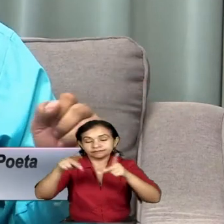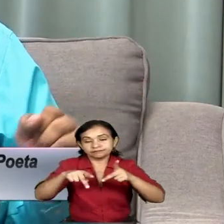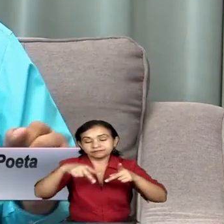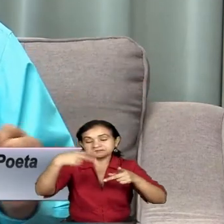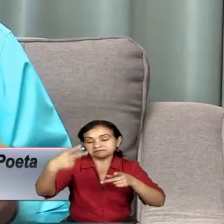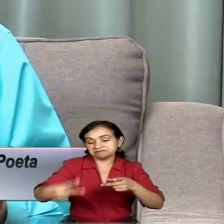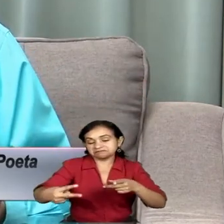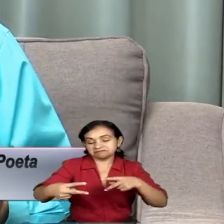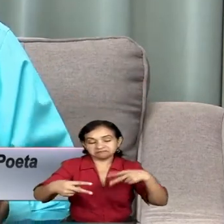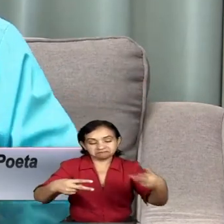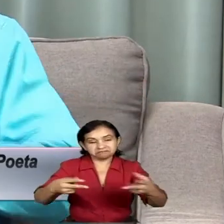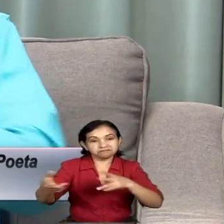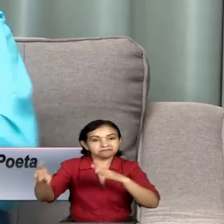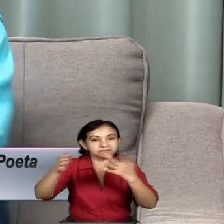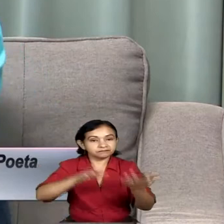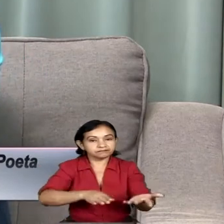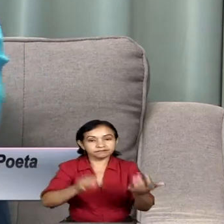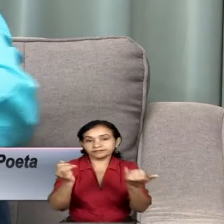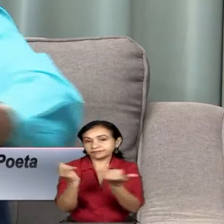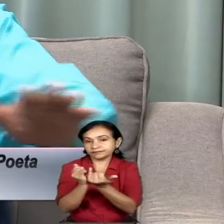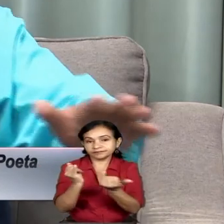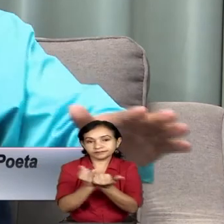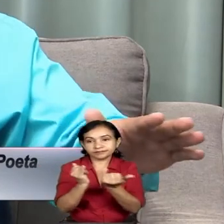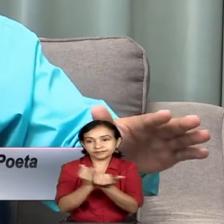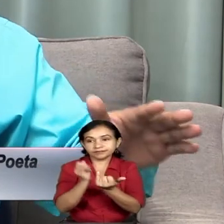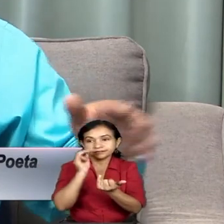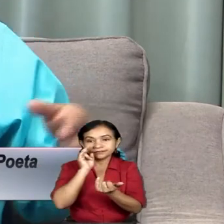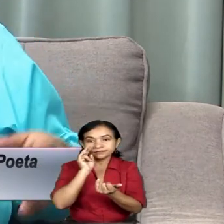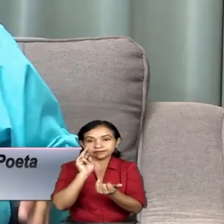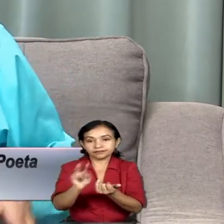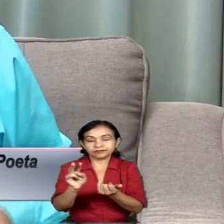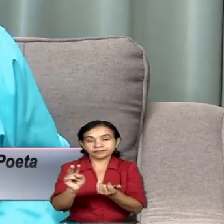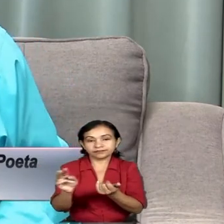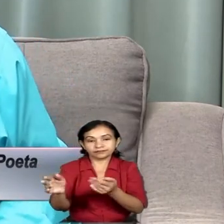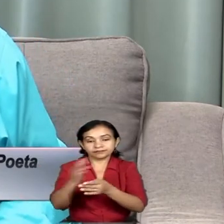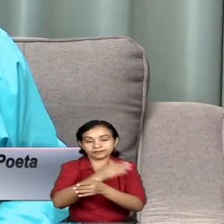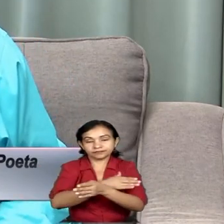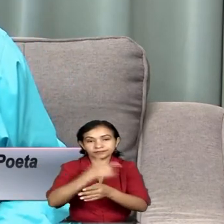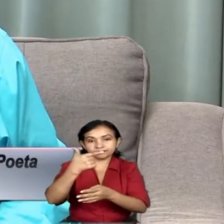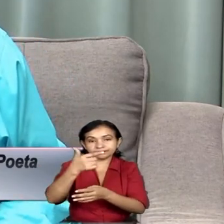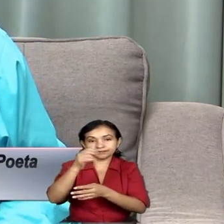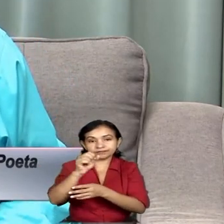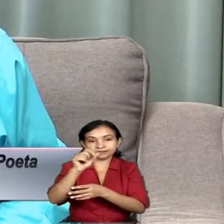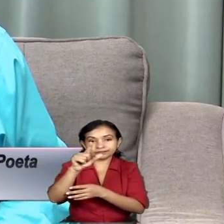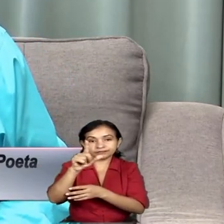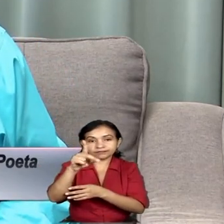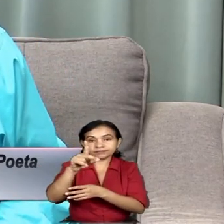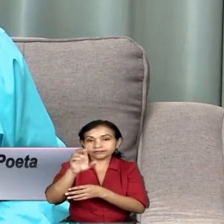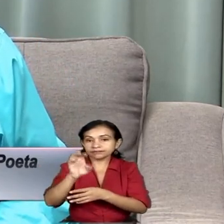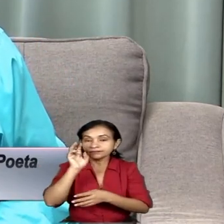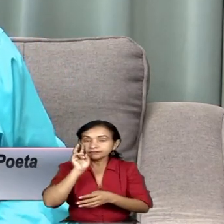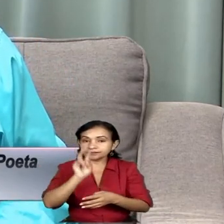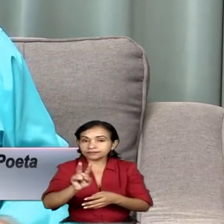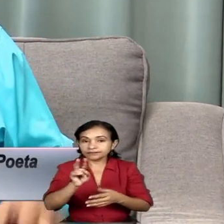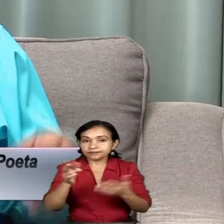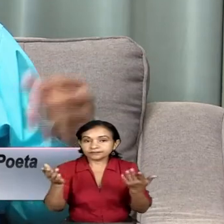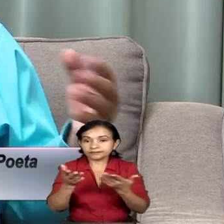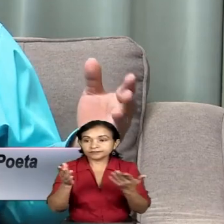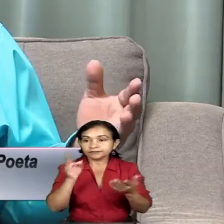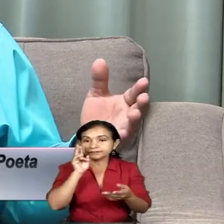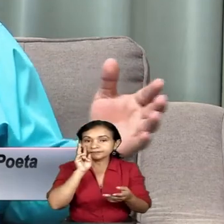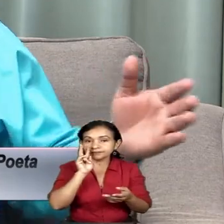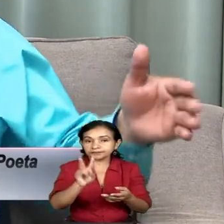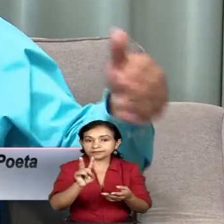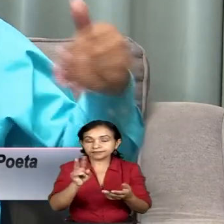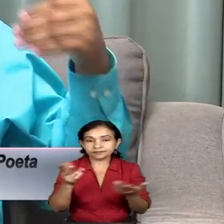cadáveres, igual que lo que vimos ahora mismo en este intento fallido de golpe de Estado. Es decir, vemos que las